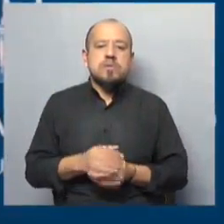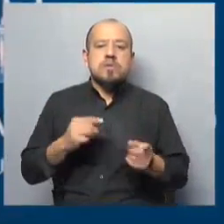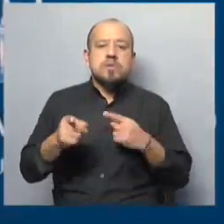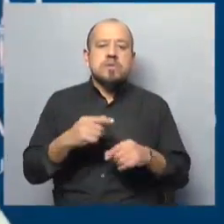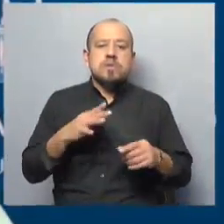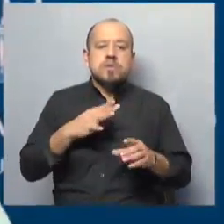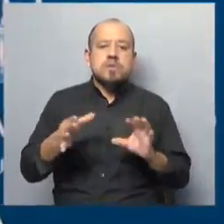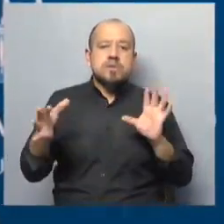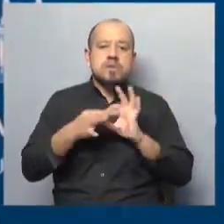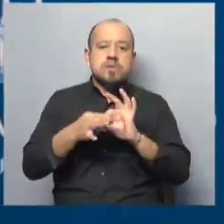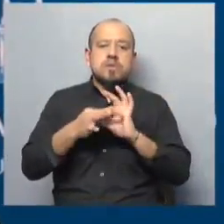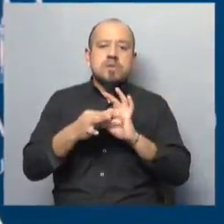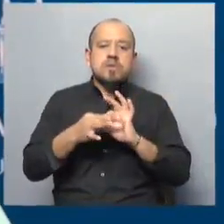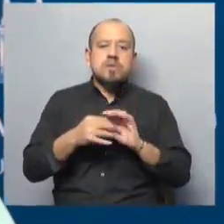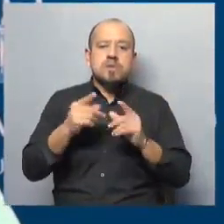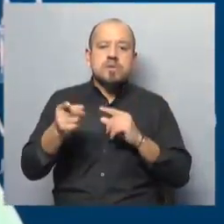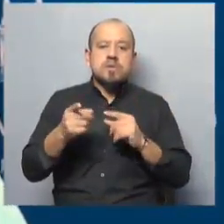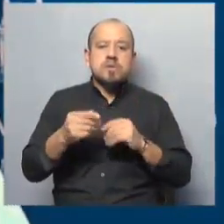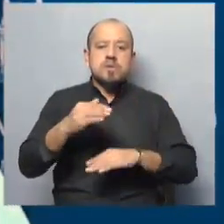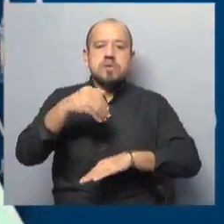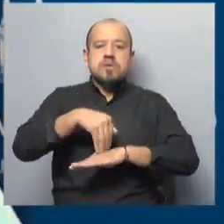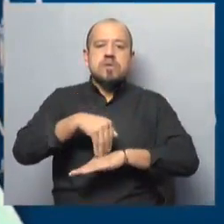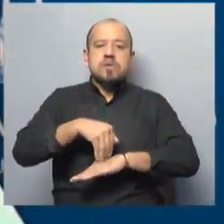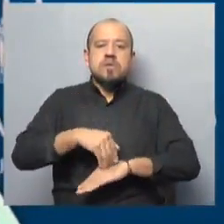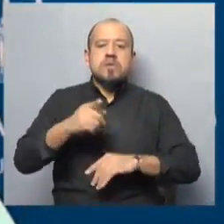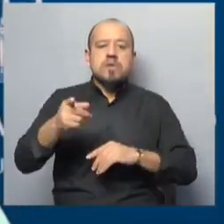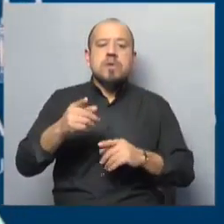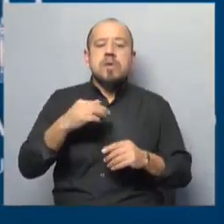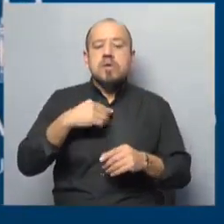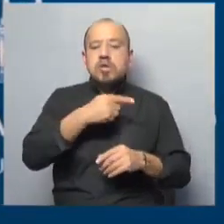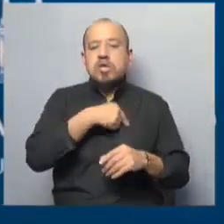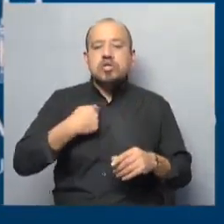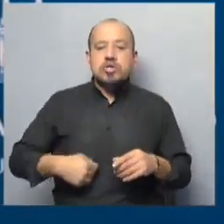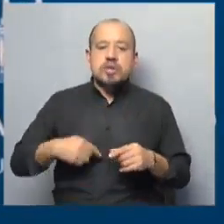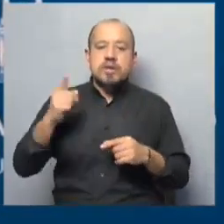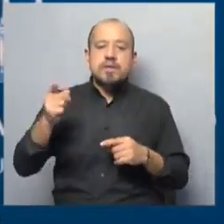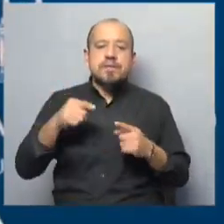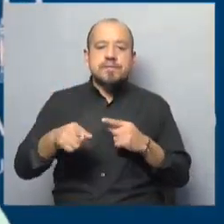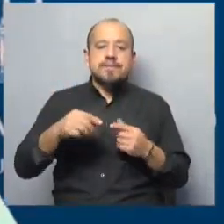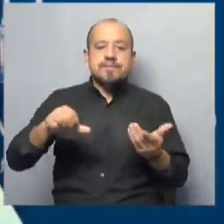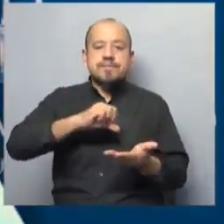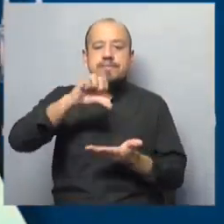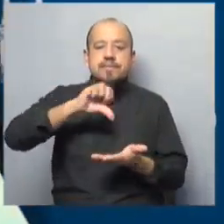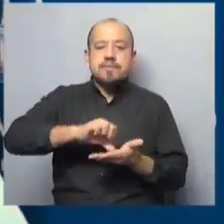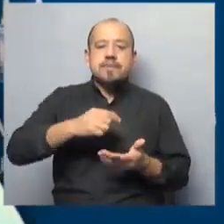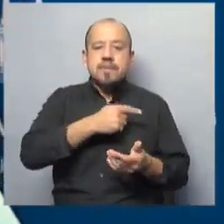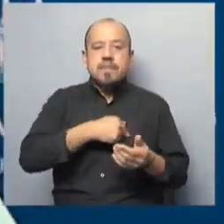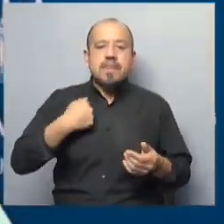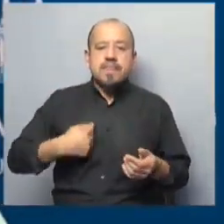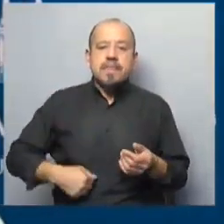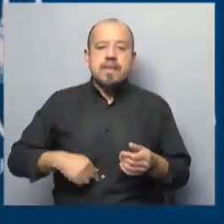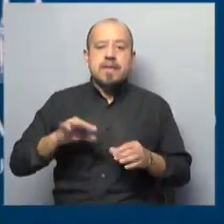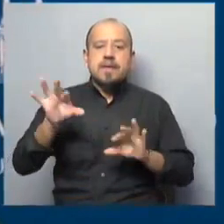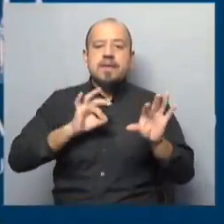lazos unen a mi país con la municipalidad de Chongqing. Esta importantísima ciudad china ha sido